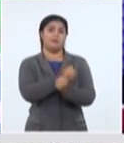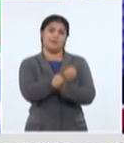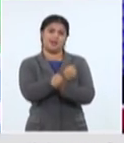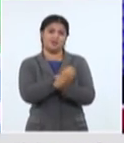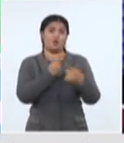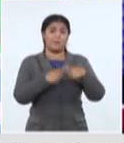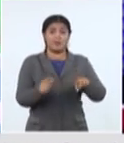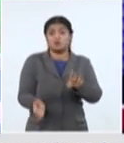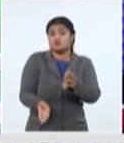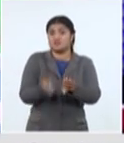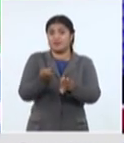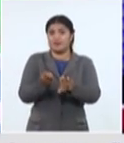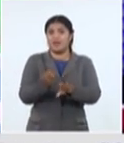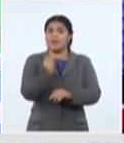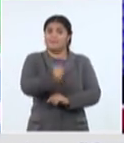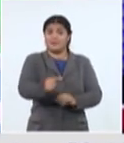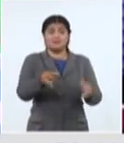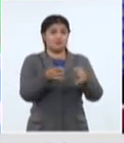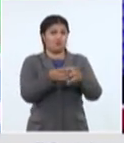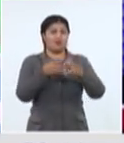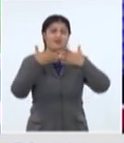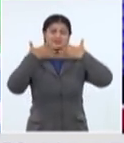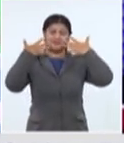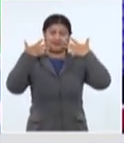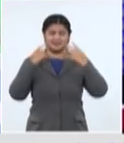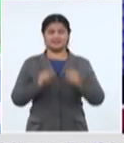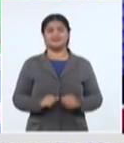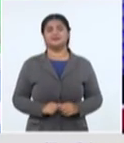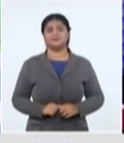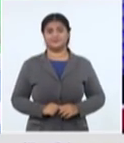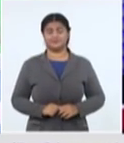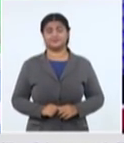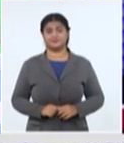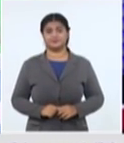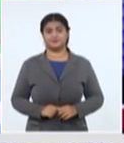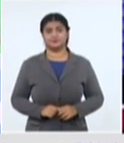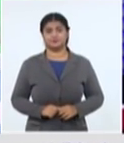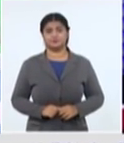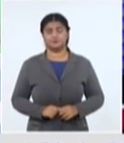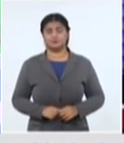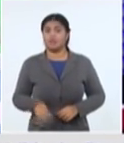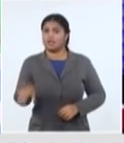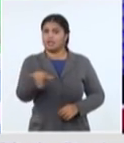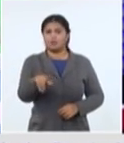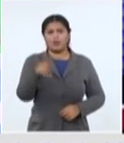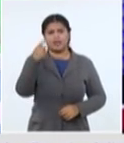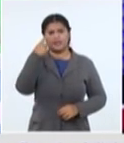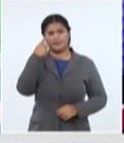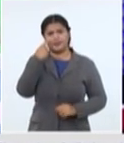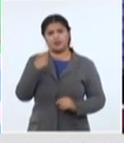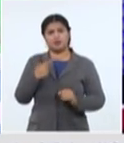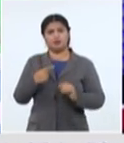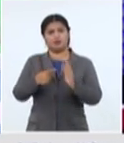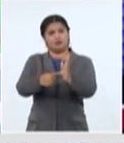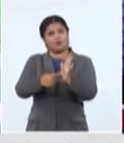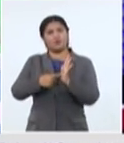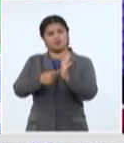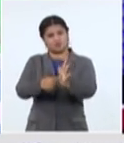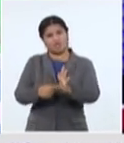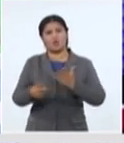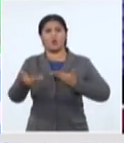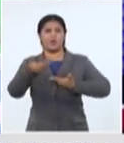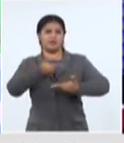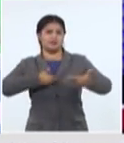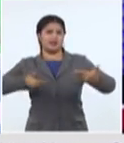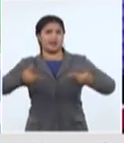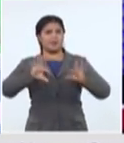hablamos de autorregulación de conducta y de mecanismos que permitan ayudar a las personas a afrontar a esto, el miedo no